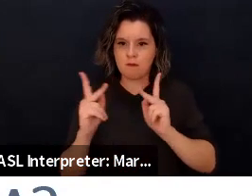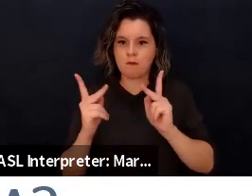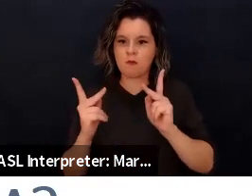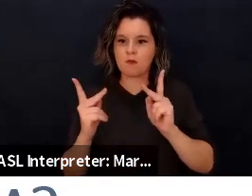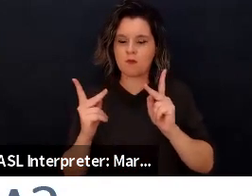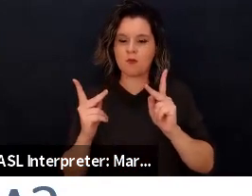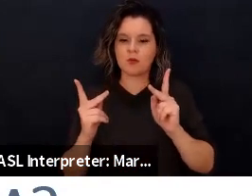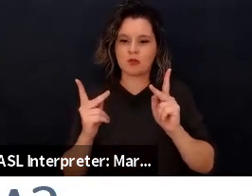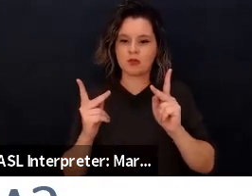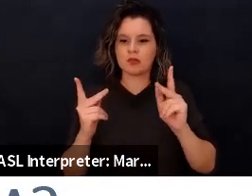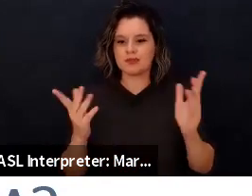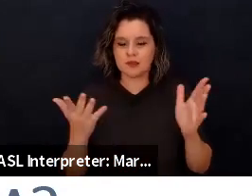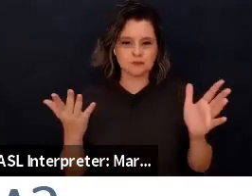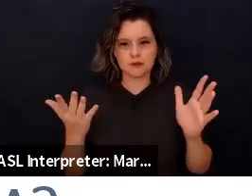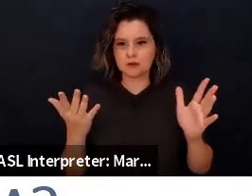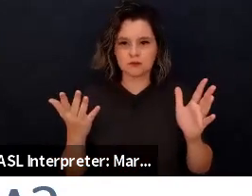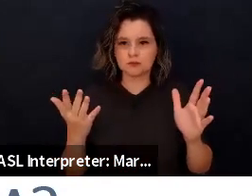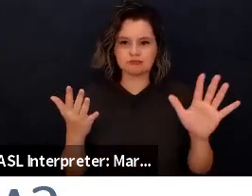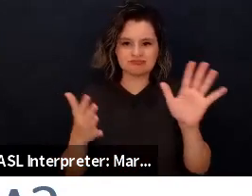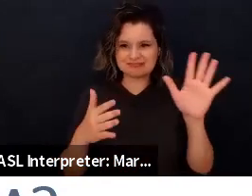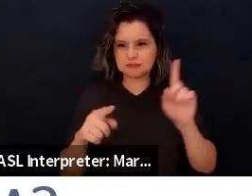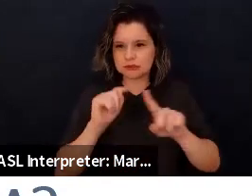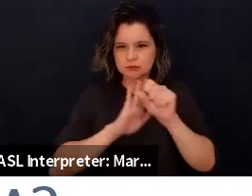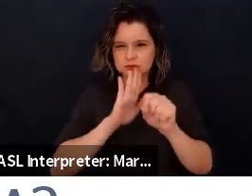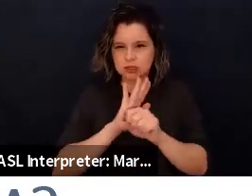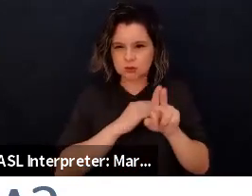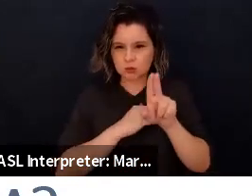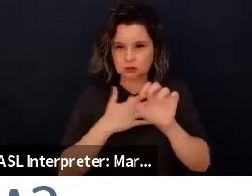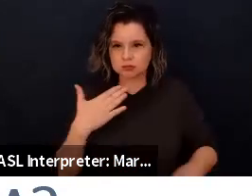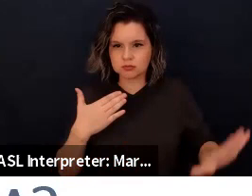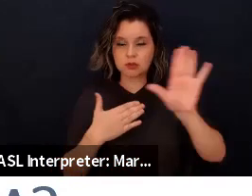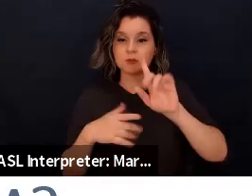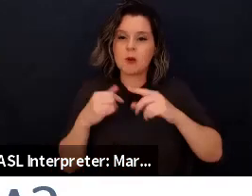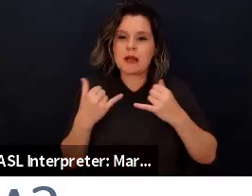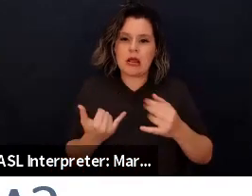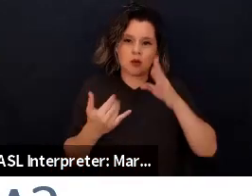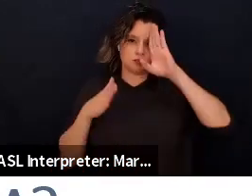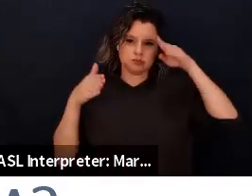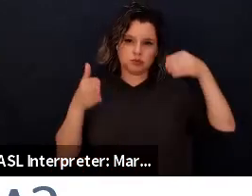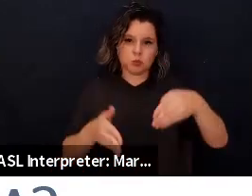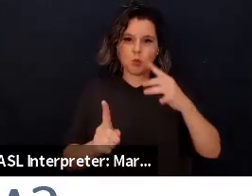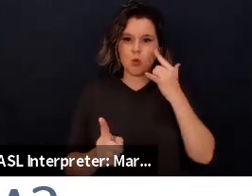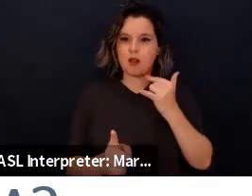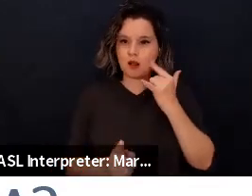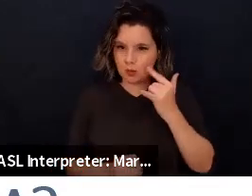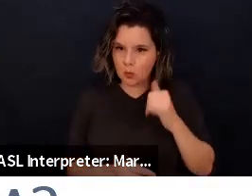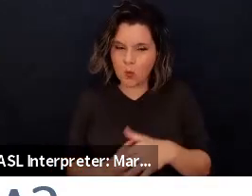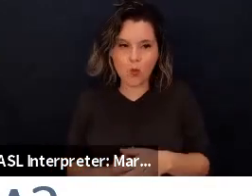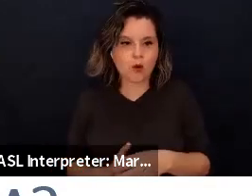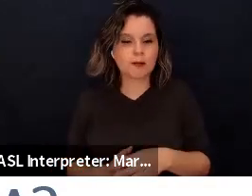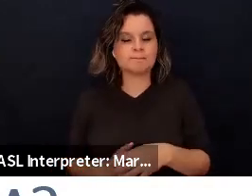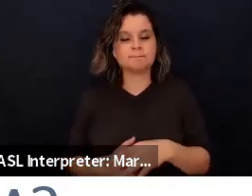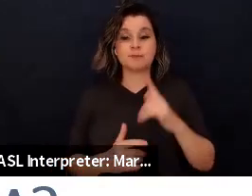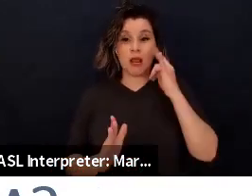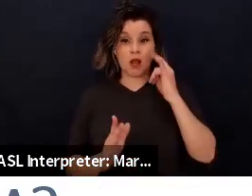están de diferentes estados en los Estados Unidos. Por el momento me voy a enfocar en California. En